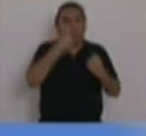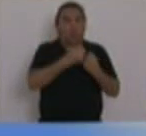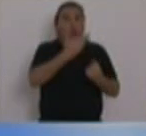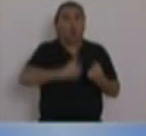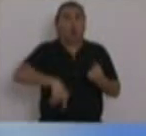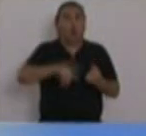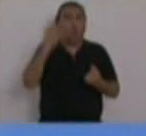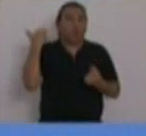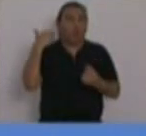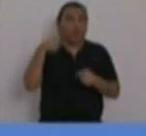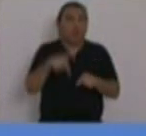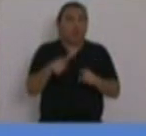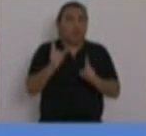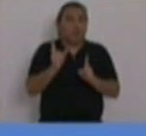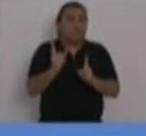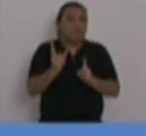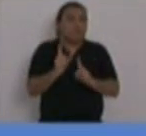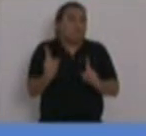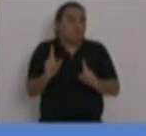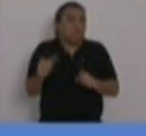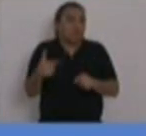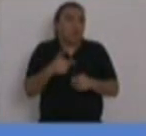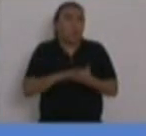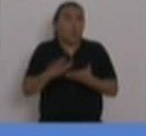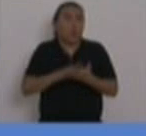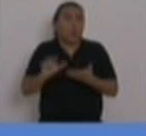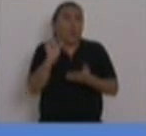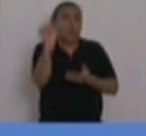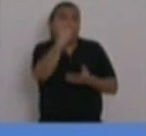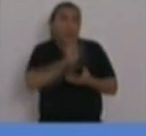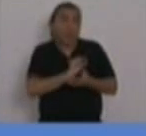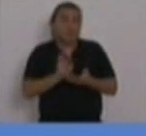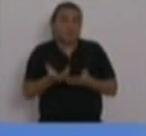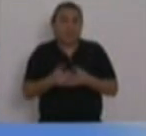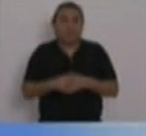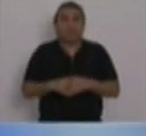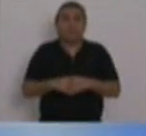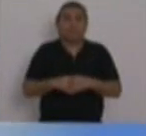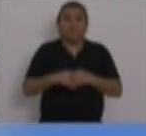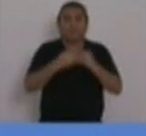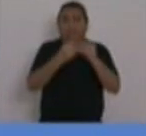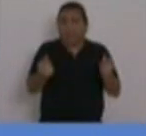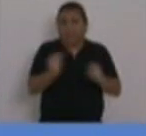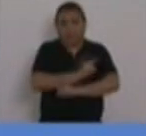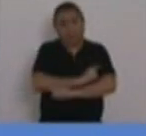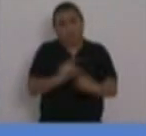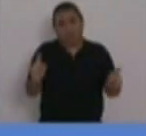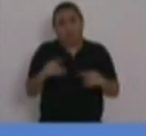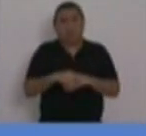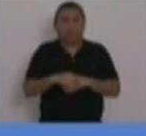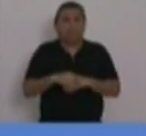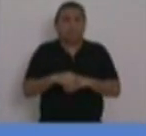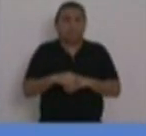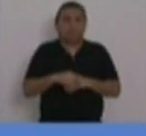argentino. ¿Cuántos años hace gobierno tras gobierno que viene renegociando las deudas? Nunca cancelan el capital,